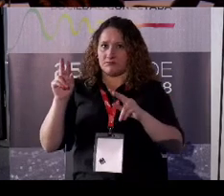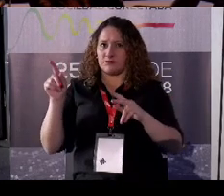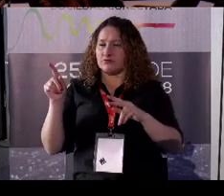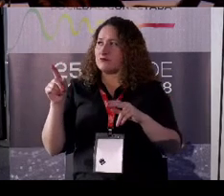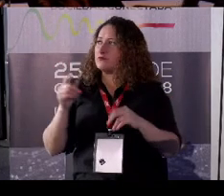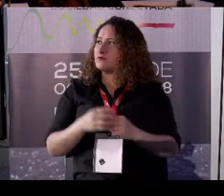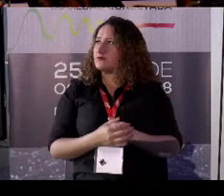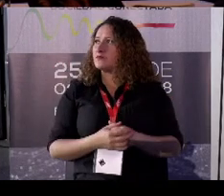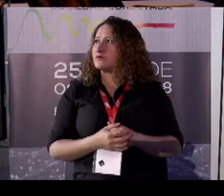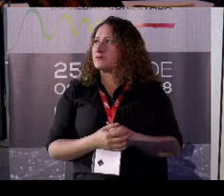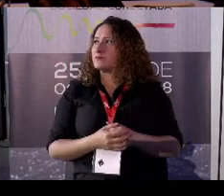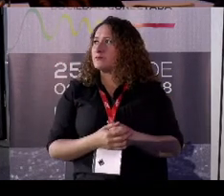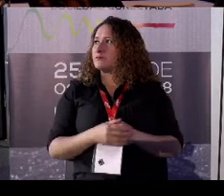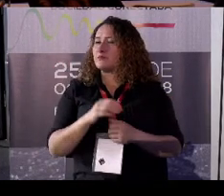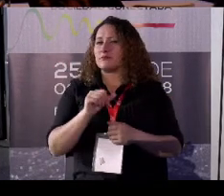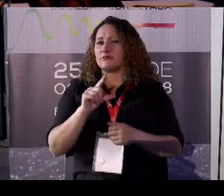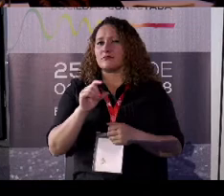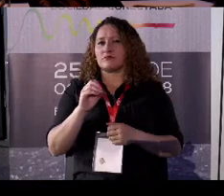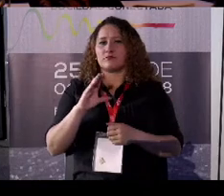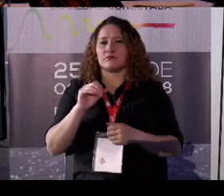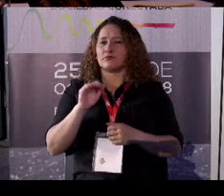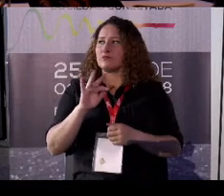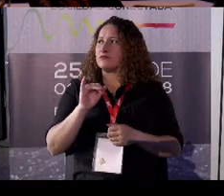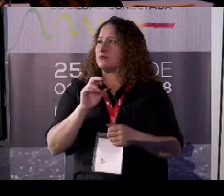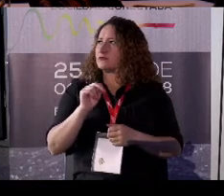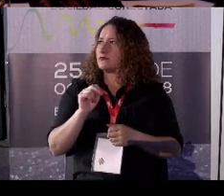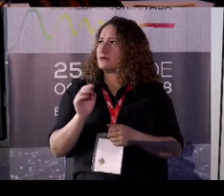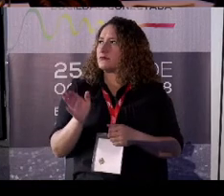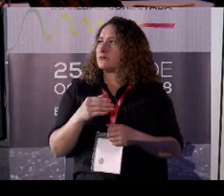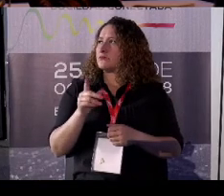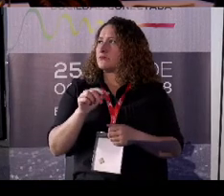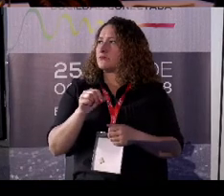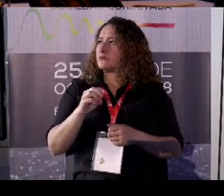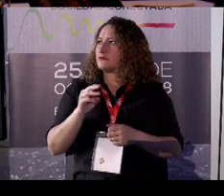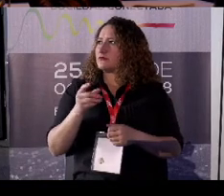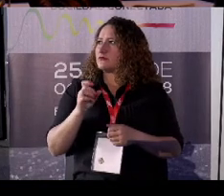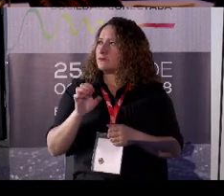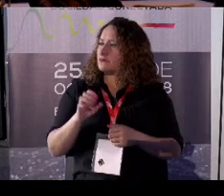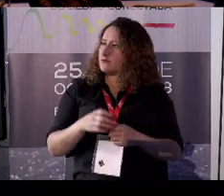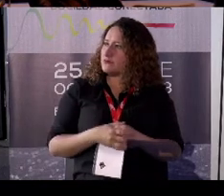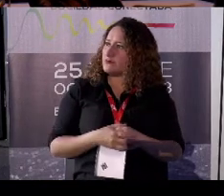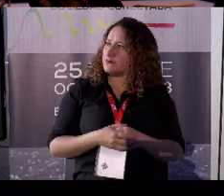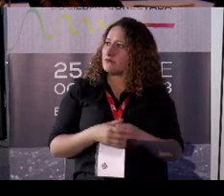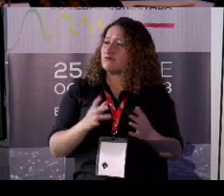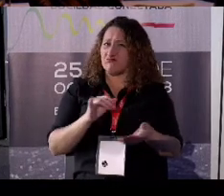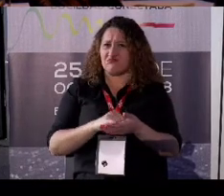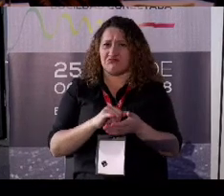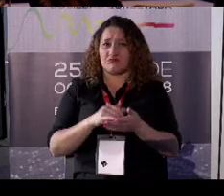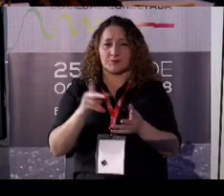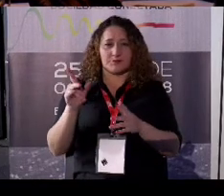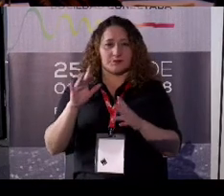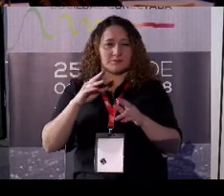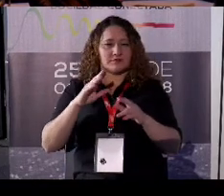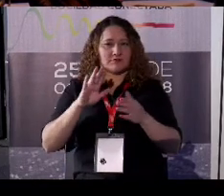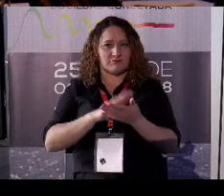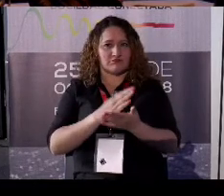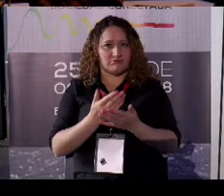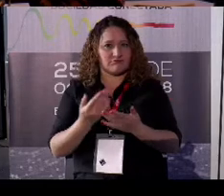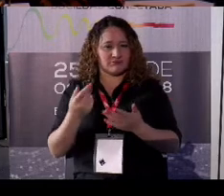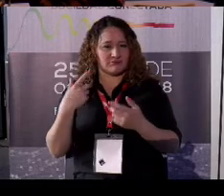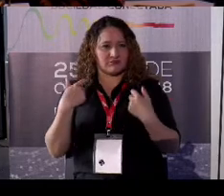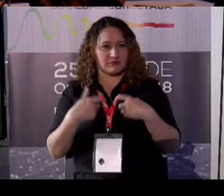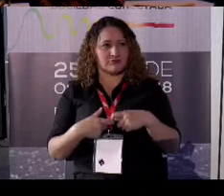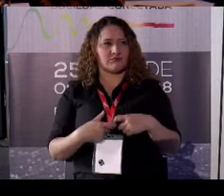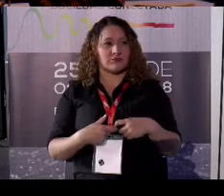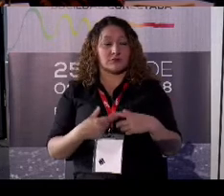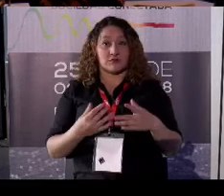allocation assignment, en la misma traducción al español en general. Pero esta parte de acá lo que busca es primero encontrar los precios